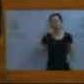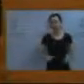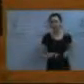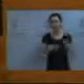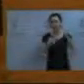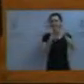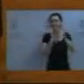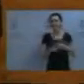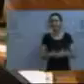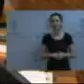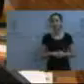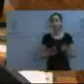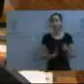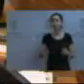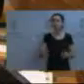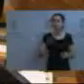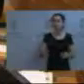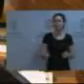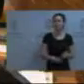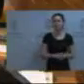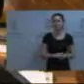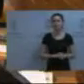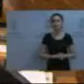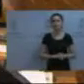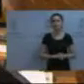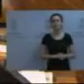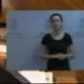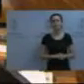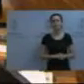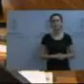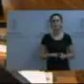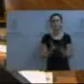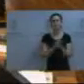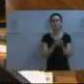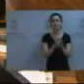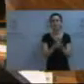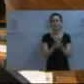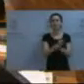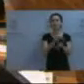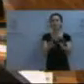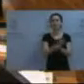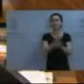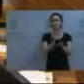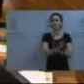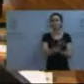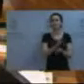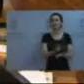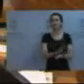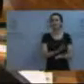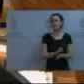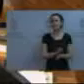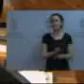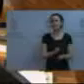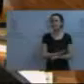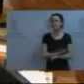por favor. Señor Suárez, aguántese usted. Señor Suárez. Está bien, hombre.